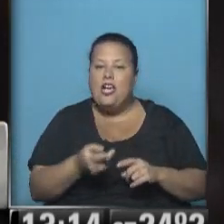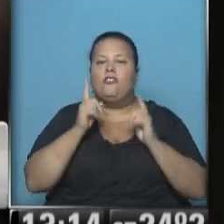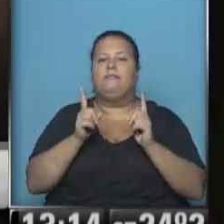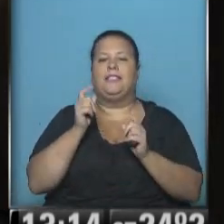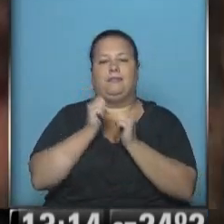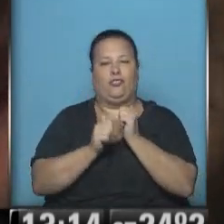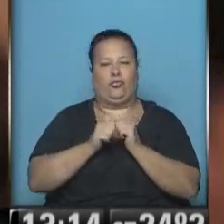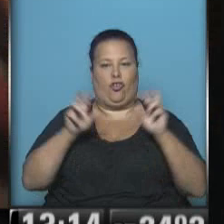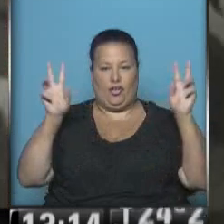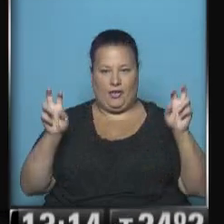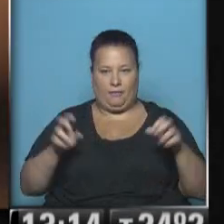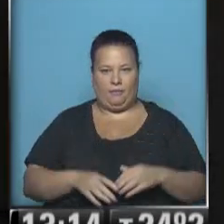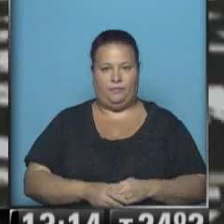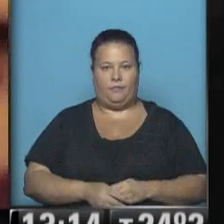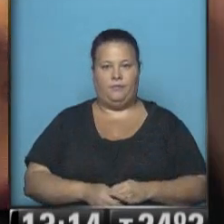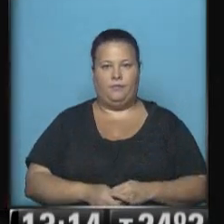misma